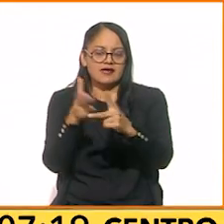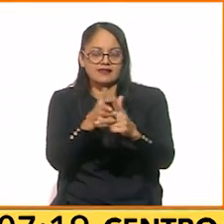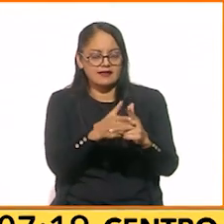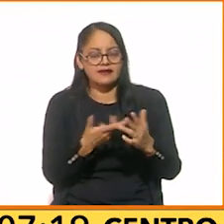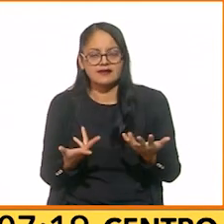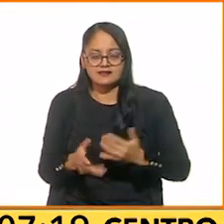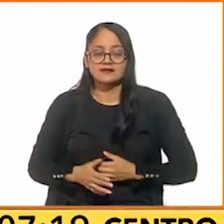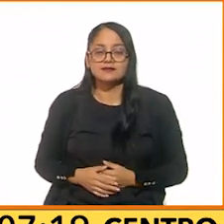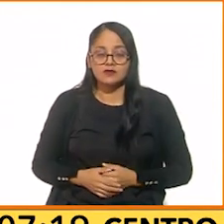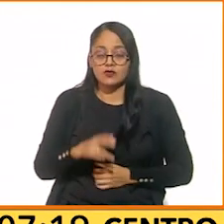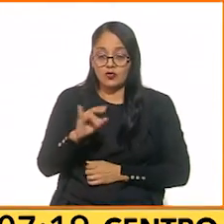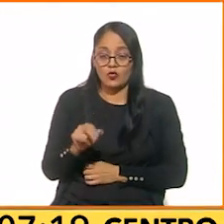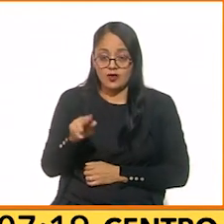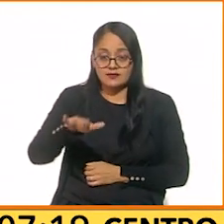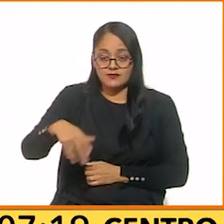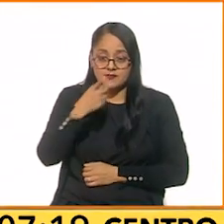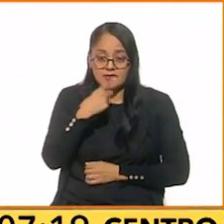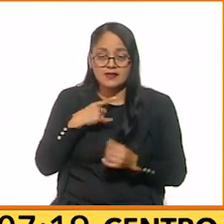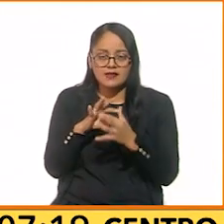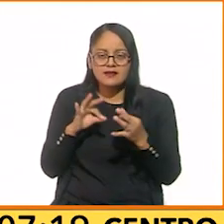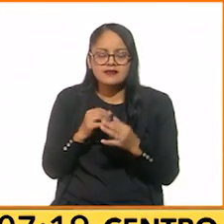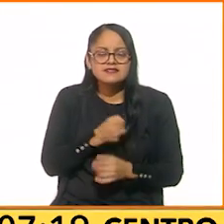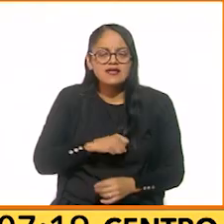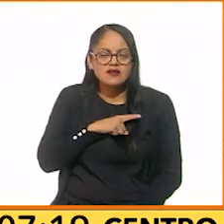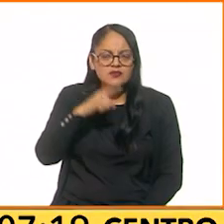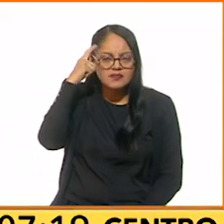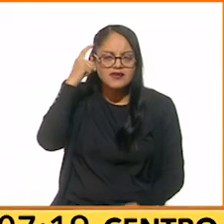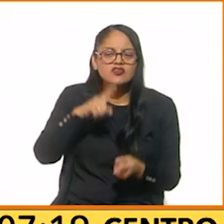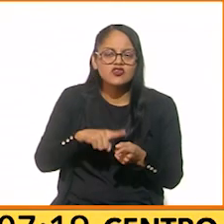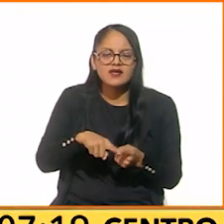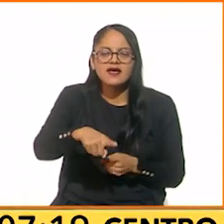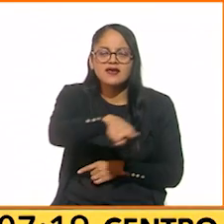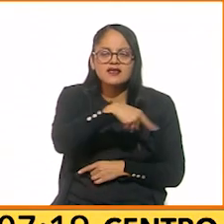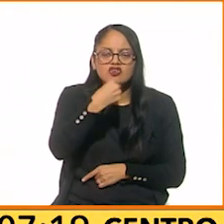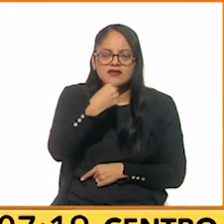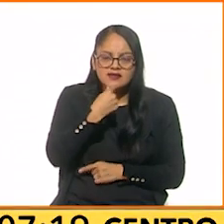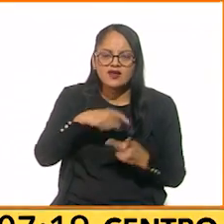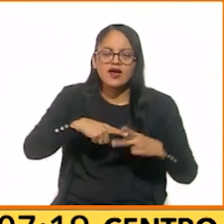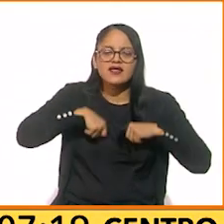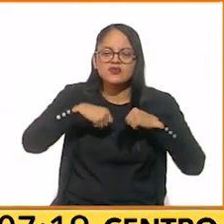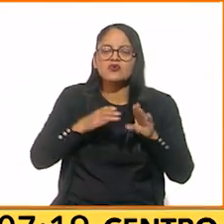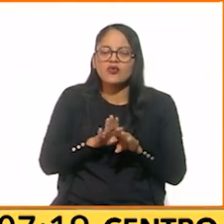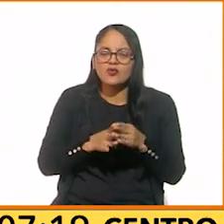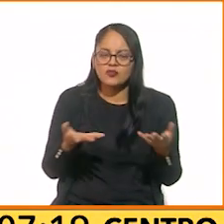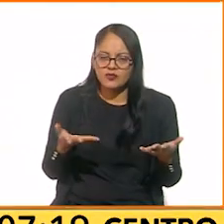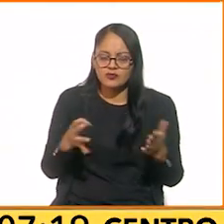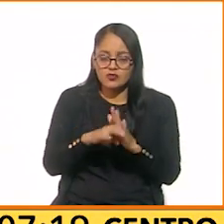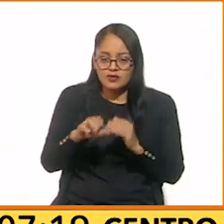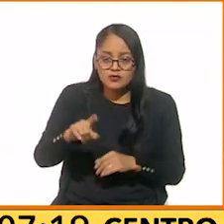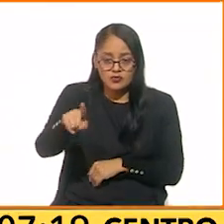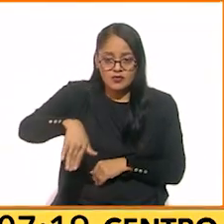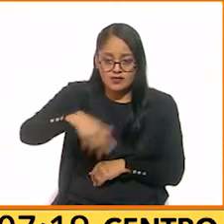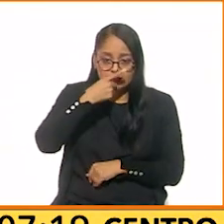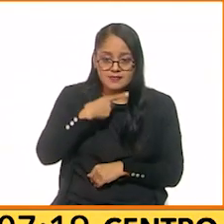de lo que hablas, Juan Martín, ¿dónde queda la salud mental de las infancias y de las adolescencias? Porque si bien en los